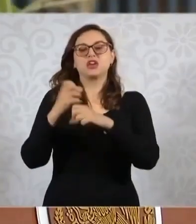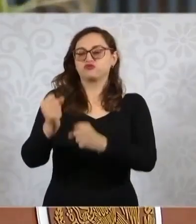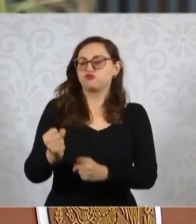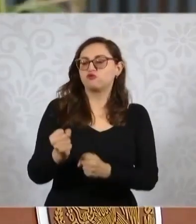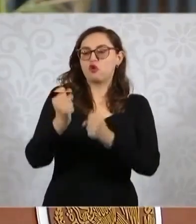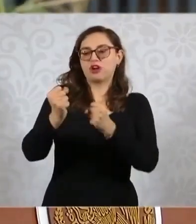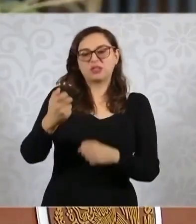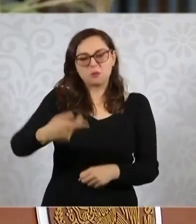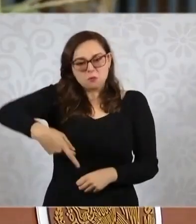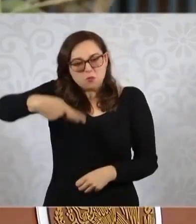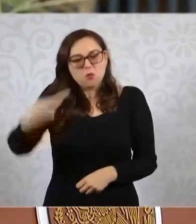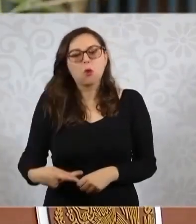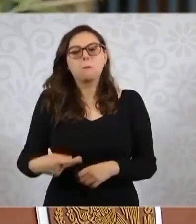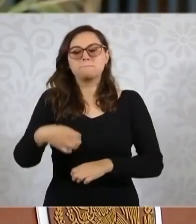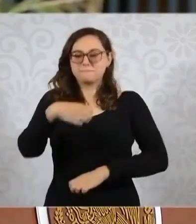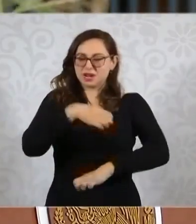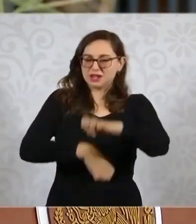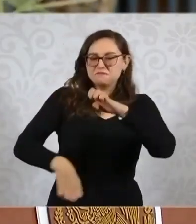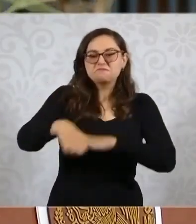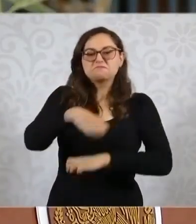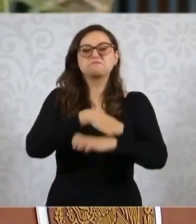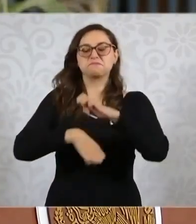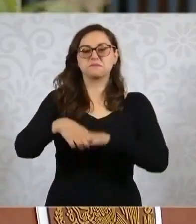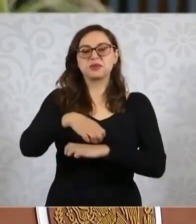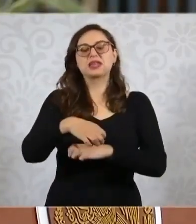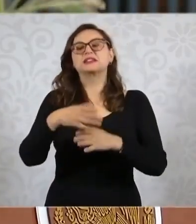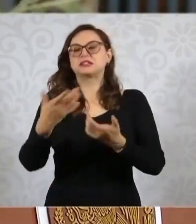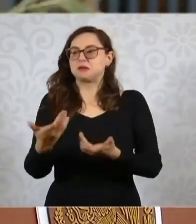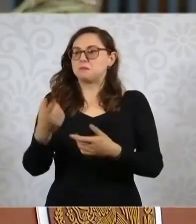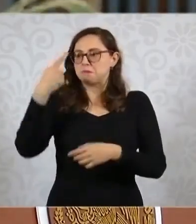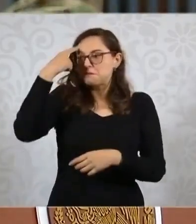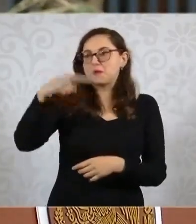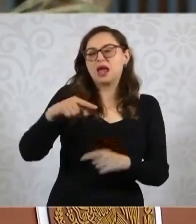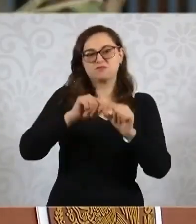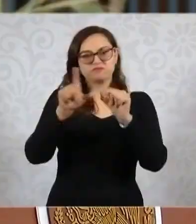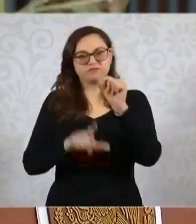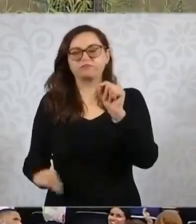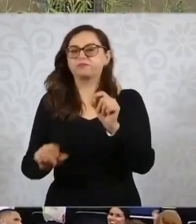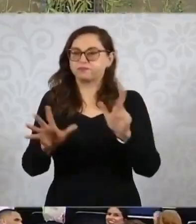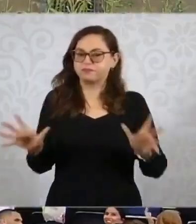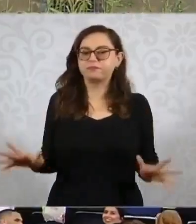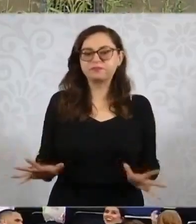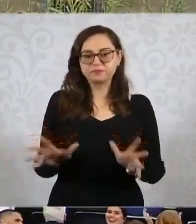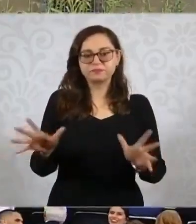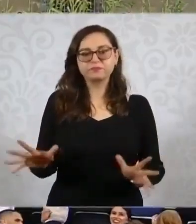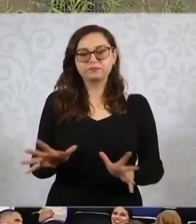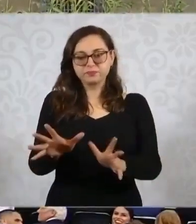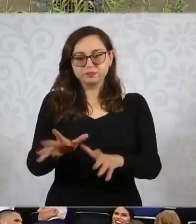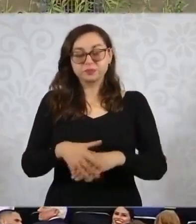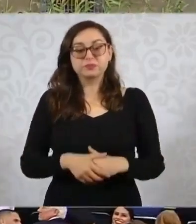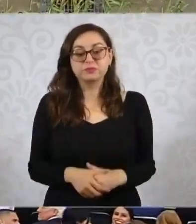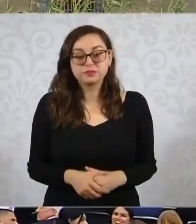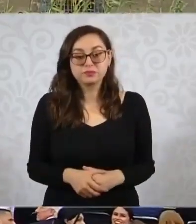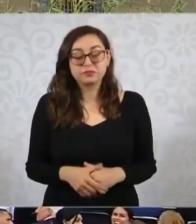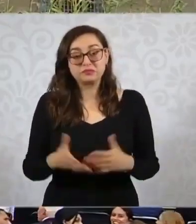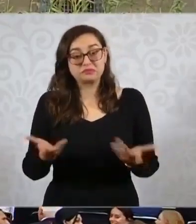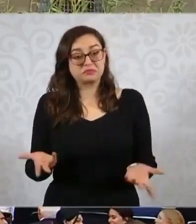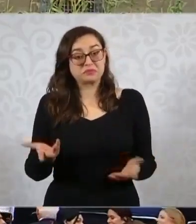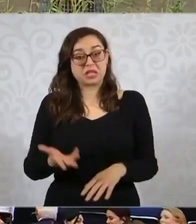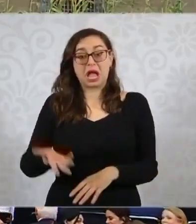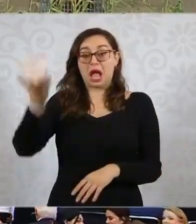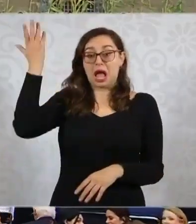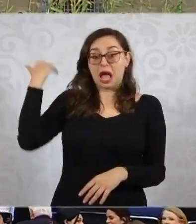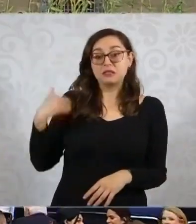empresas públicas estratégicas del Estado. Quedaron atrás los tiempos de